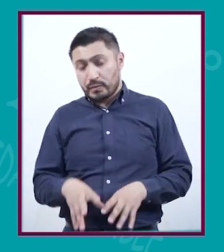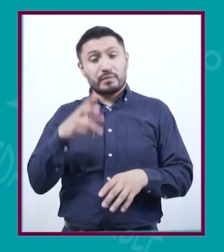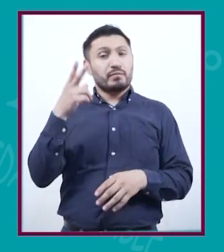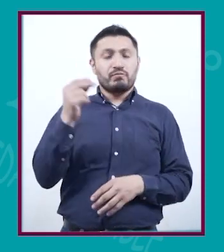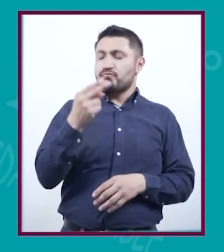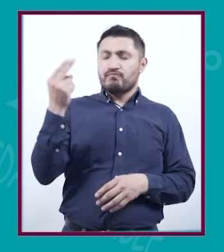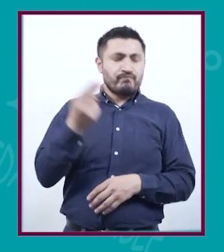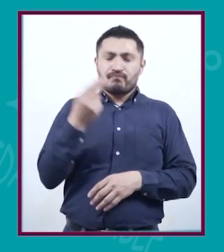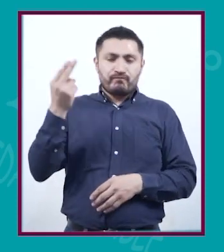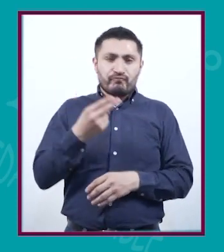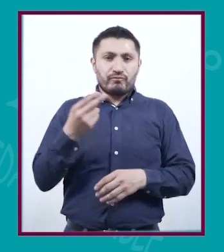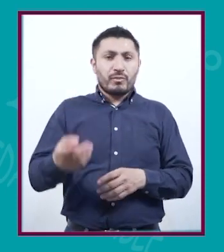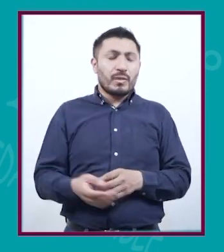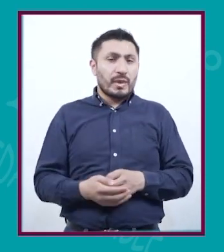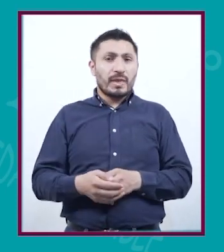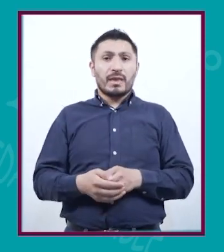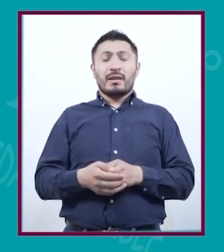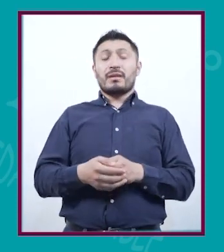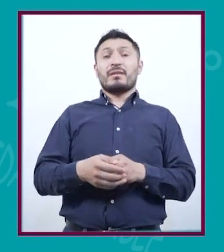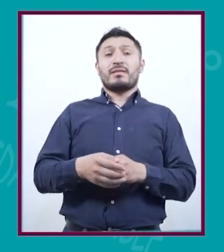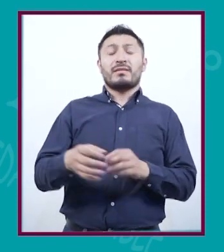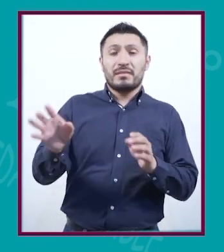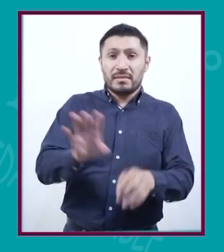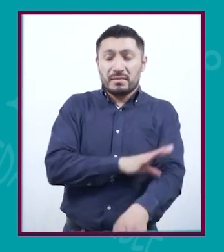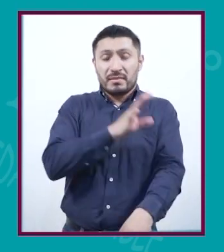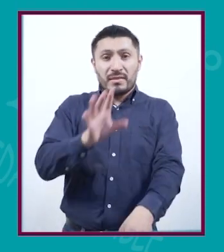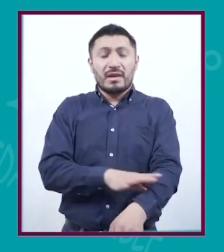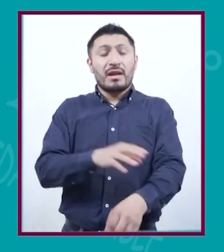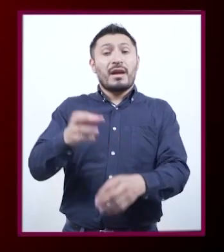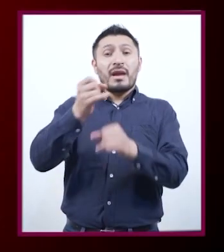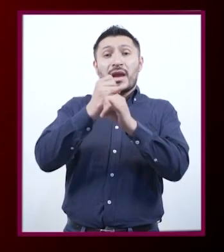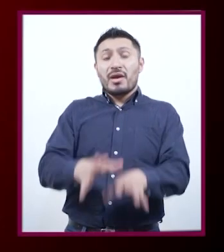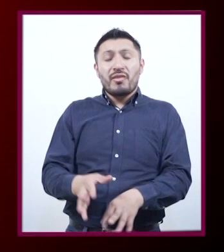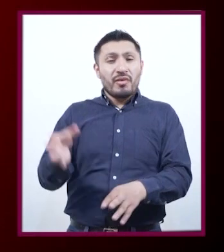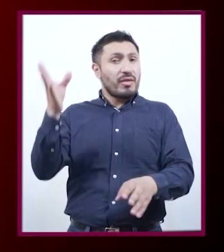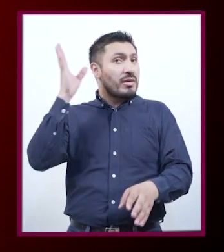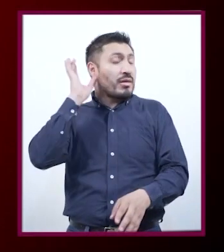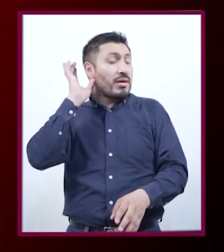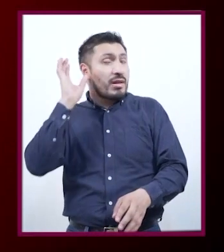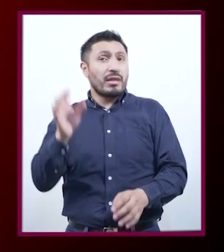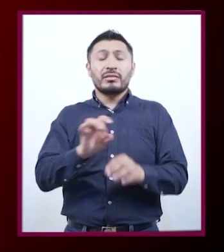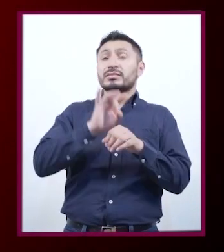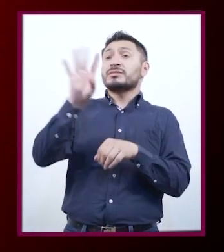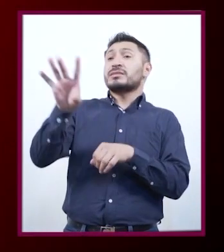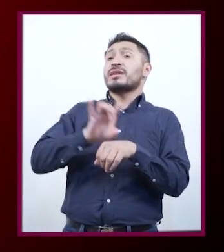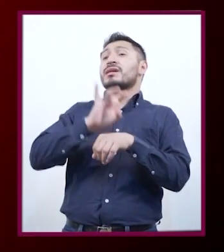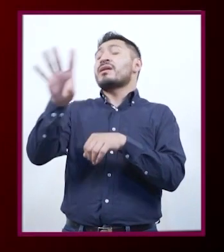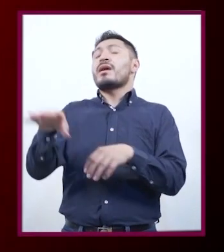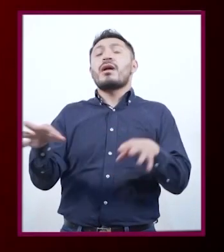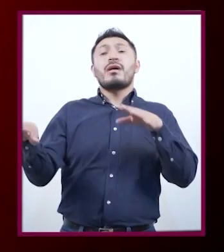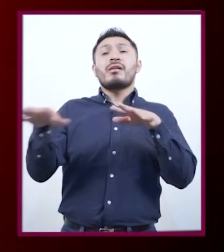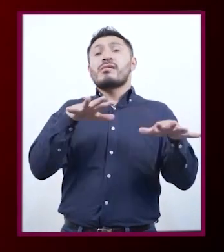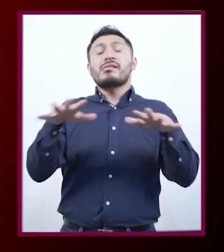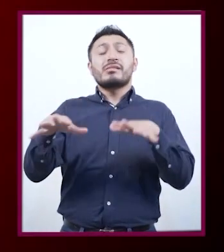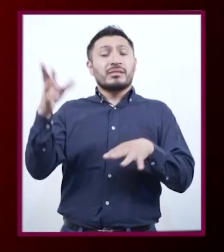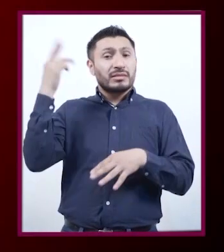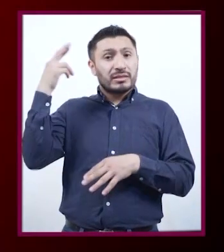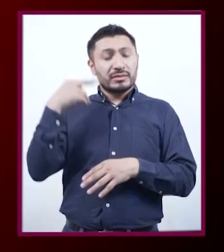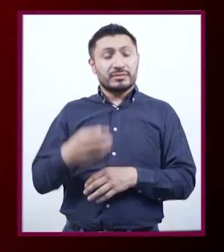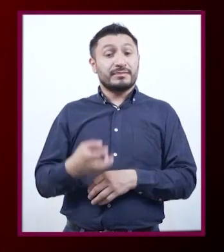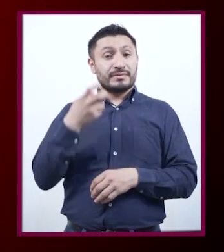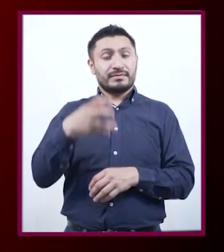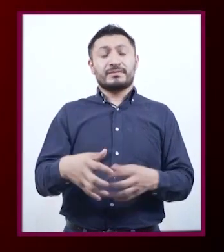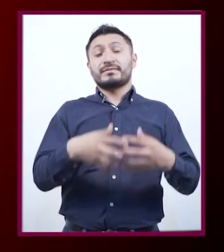cual no requería de alimentación y transmitía información auditiva mediante ondas de radio. Las escuchas se realizaban a través